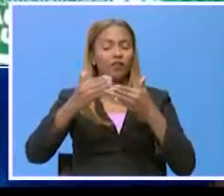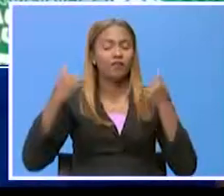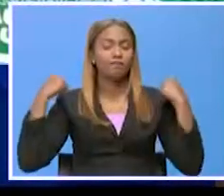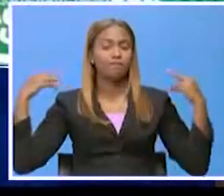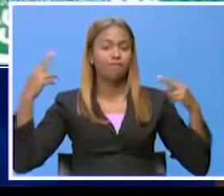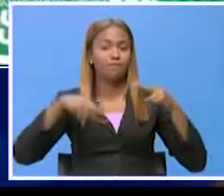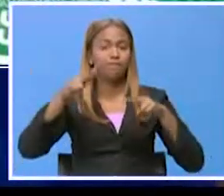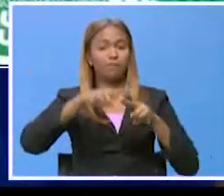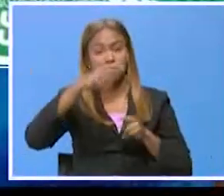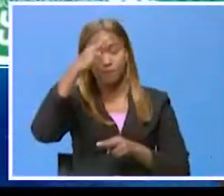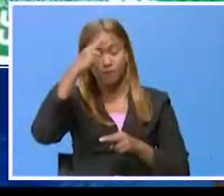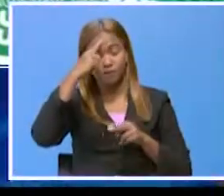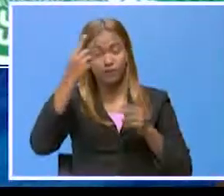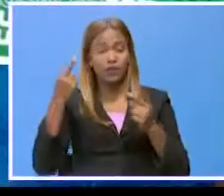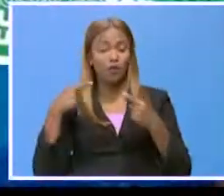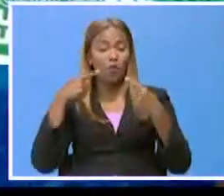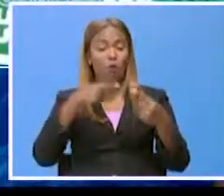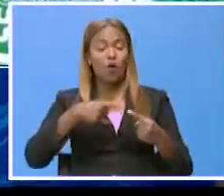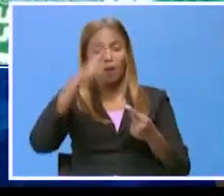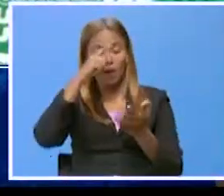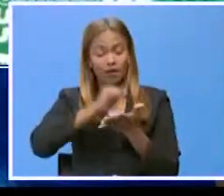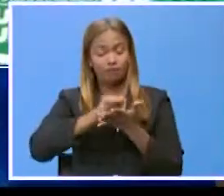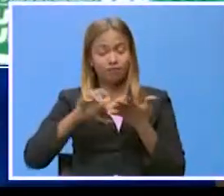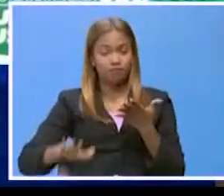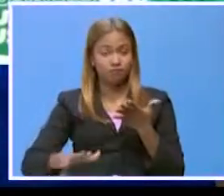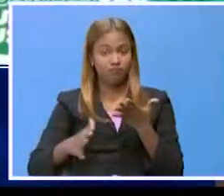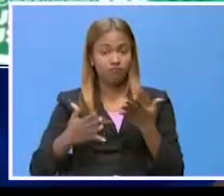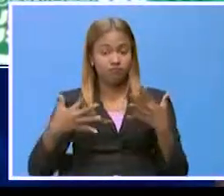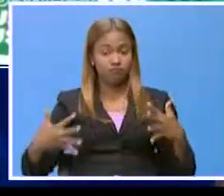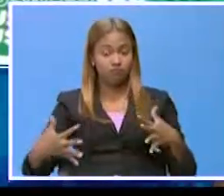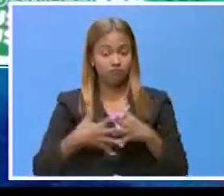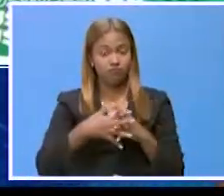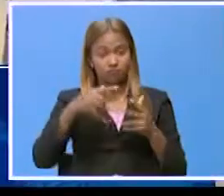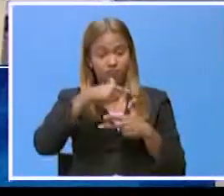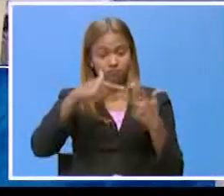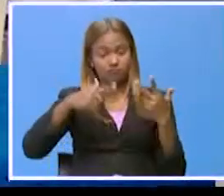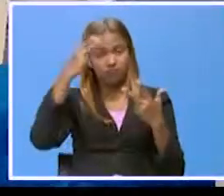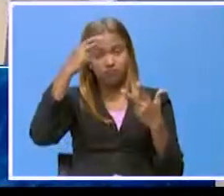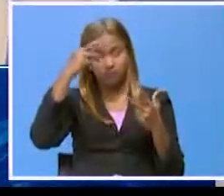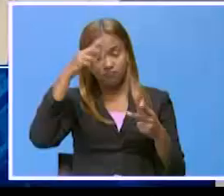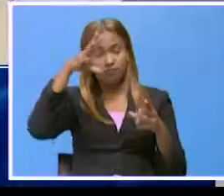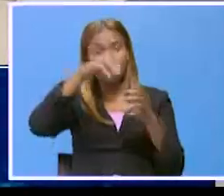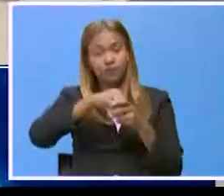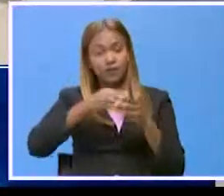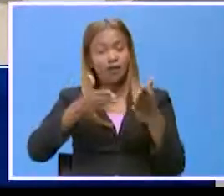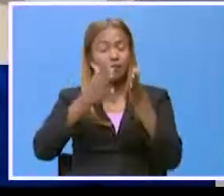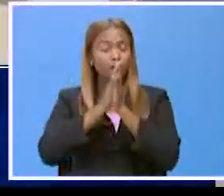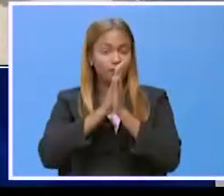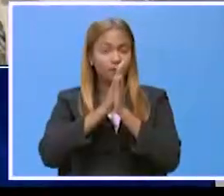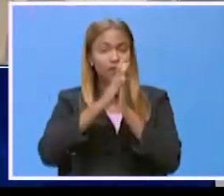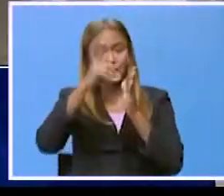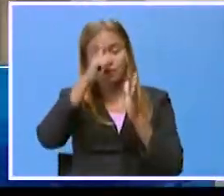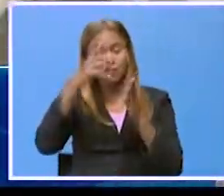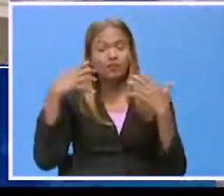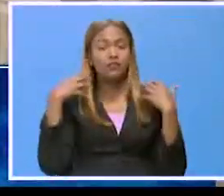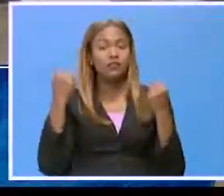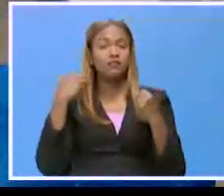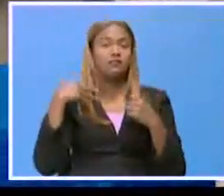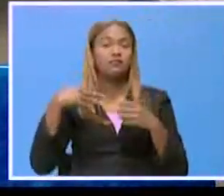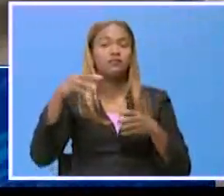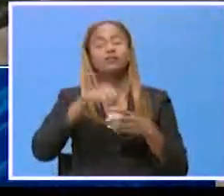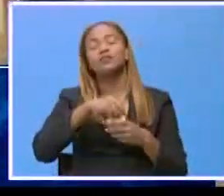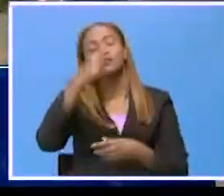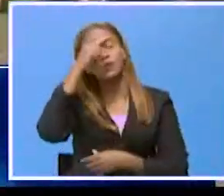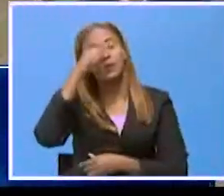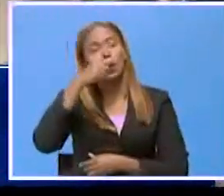entienden que la lucha por la interrupción del embarazo en las tres causales es parte de las demandas por la salud integral de las